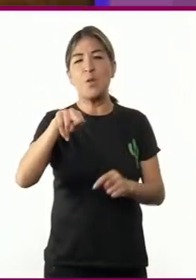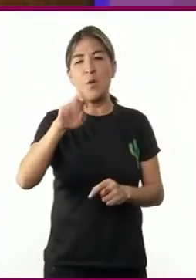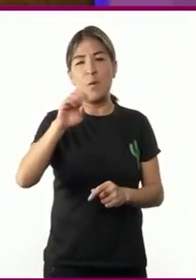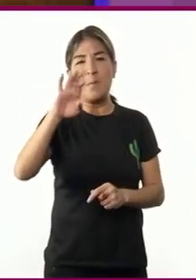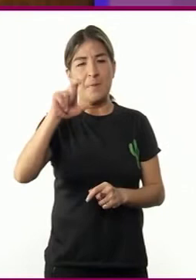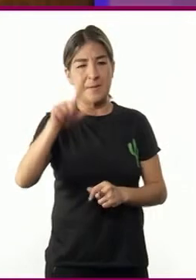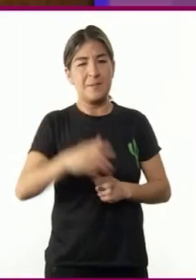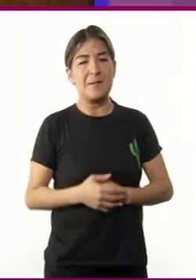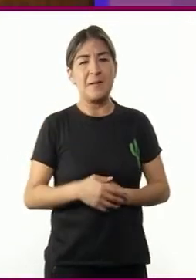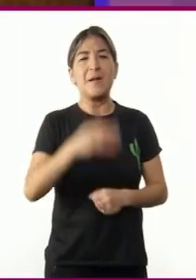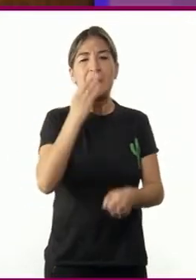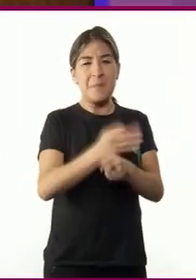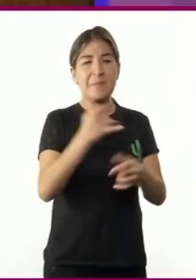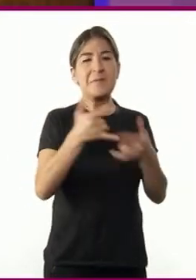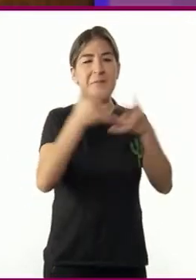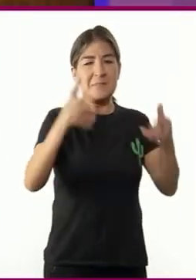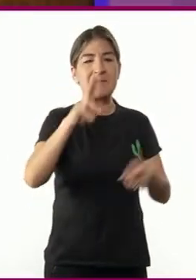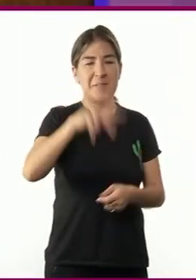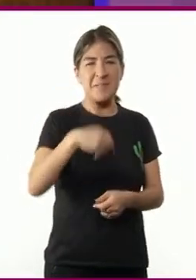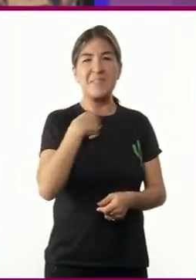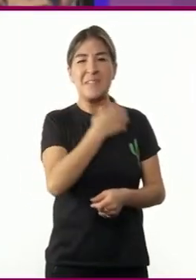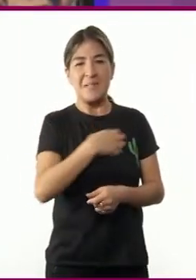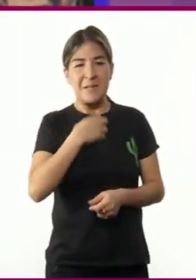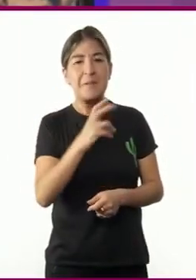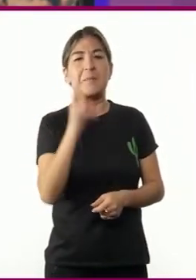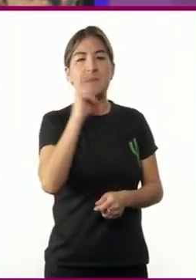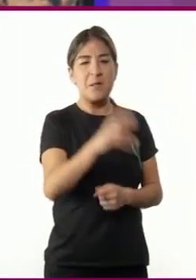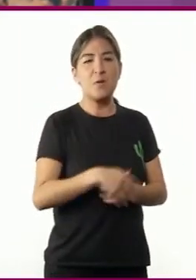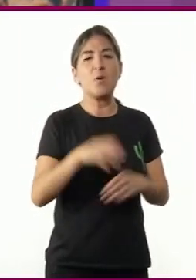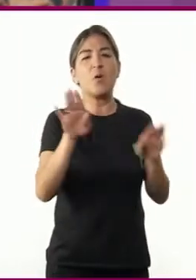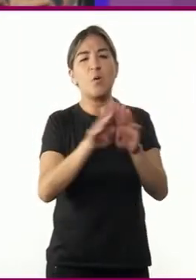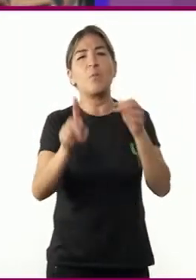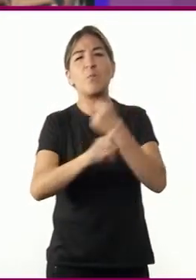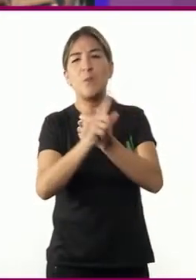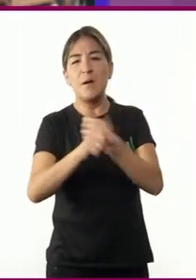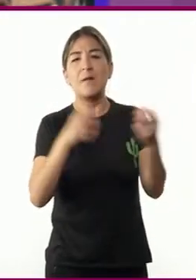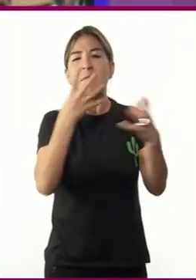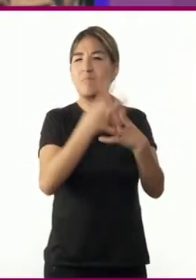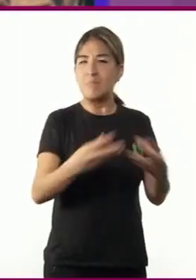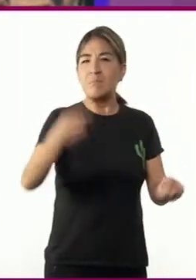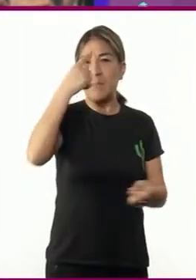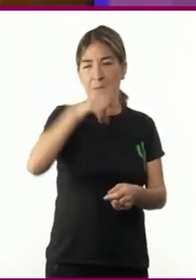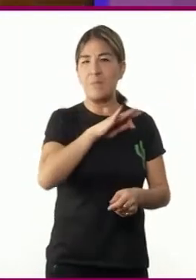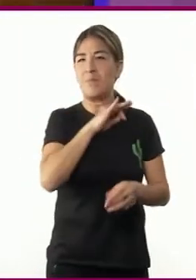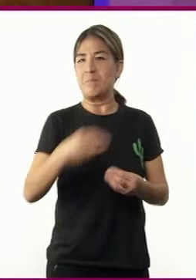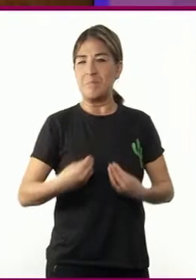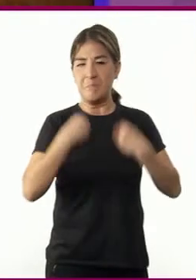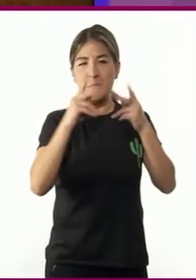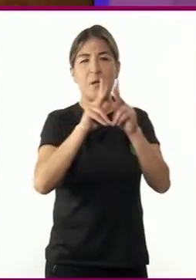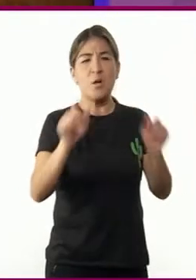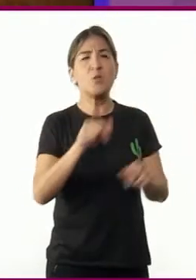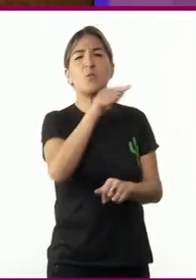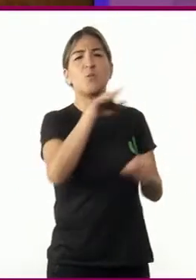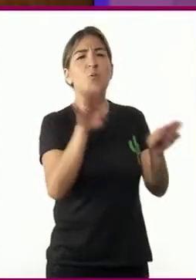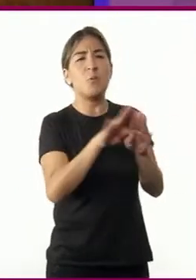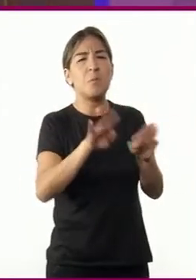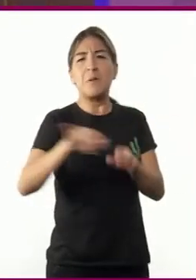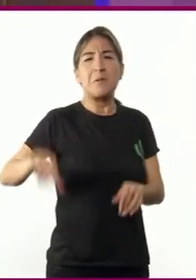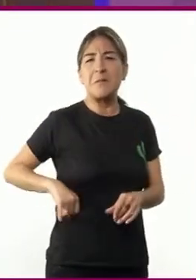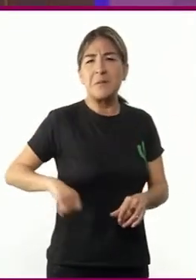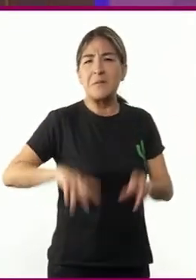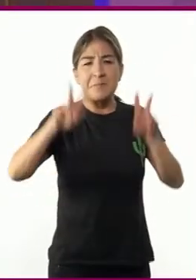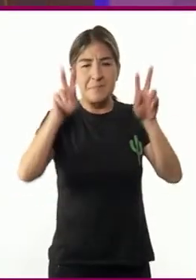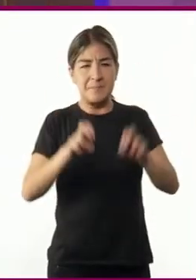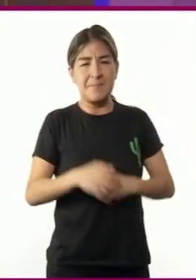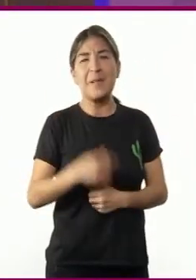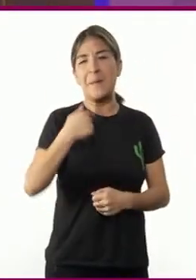¡Qué historias! Me tienes muy emocionado con todo lo que me dices. ¿Resolver conflictos entre naciones para poder vivir en paz? ¿Cómo te interesaste tanto en el tema?